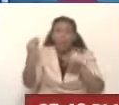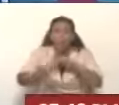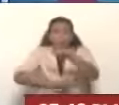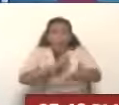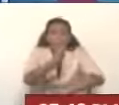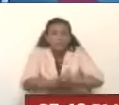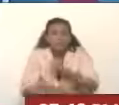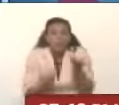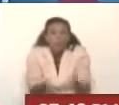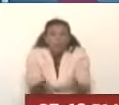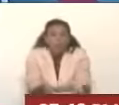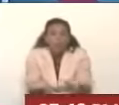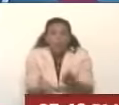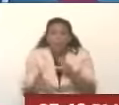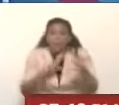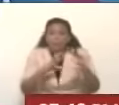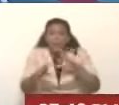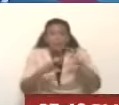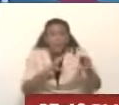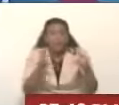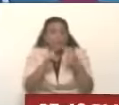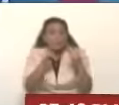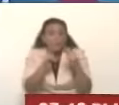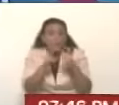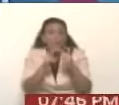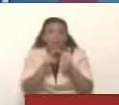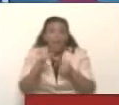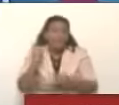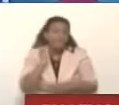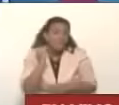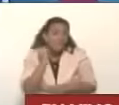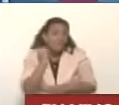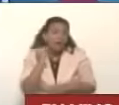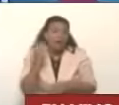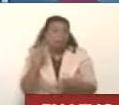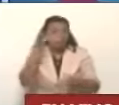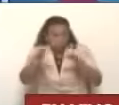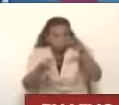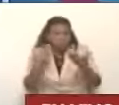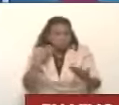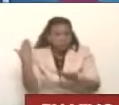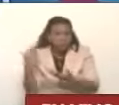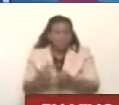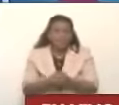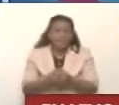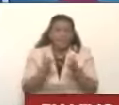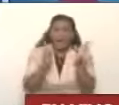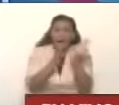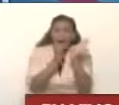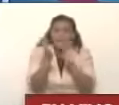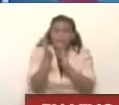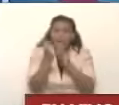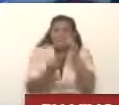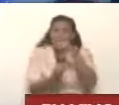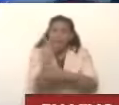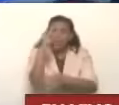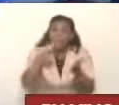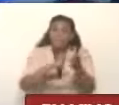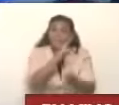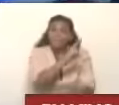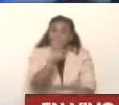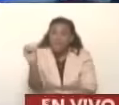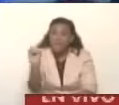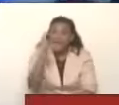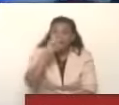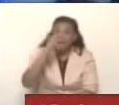¿Cómo se articularon esas conversaciones que dio a conocer hoy el fiscal? Son de abril y mayo 2020.